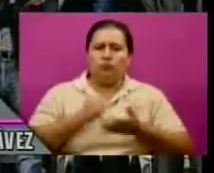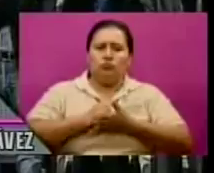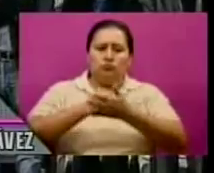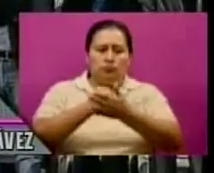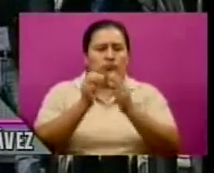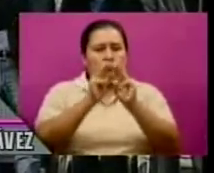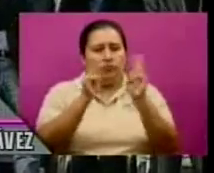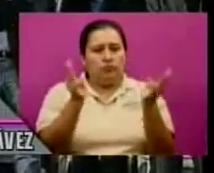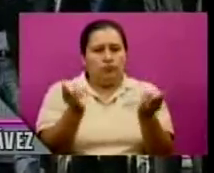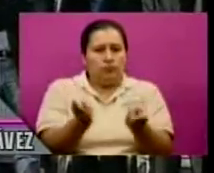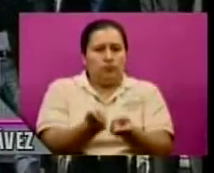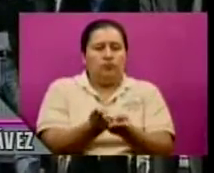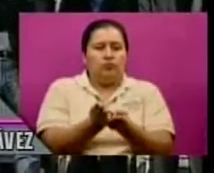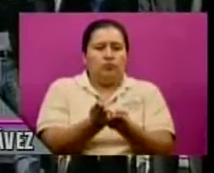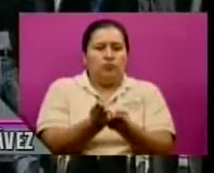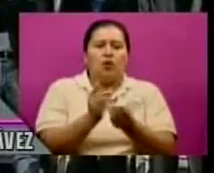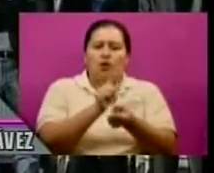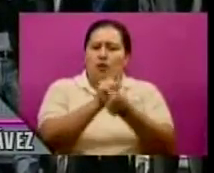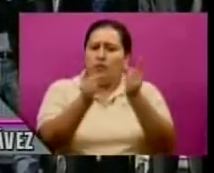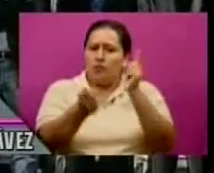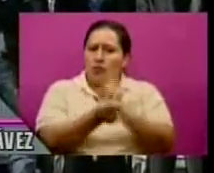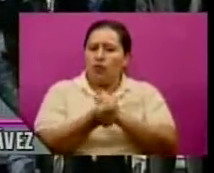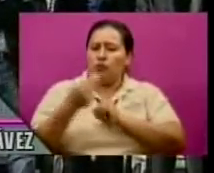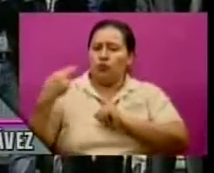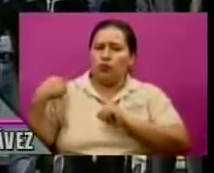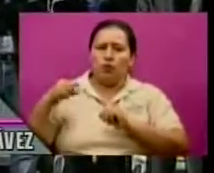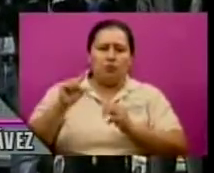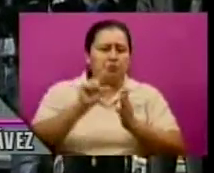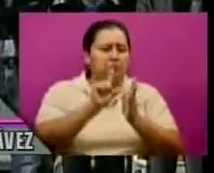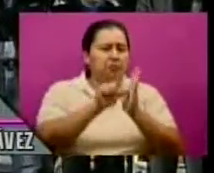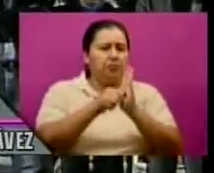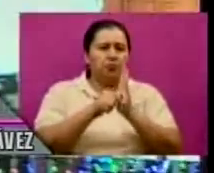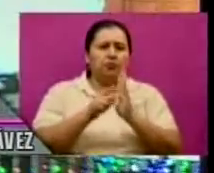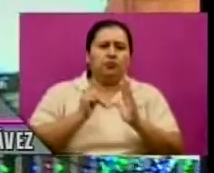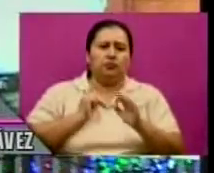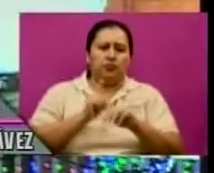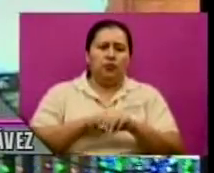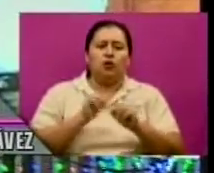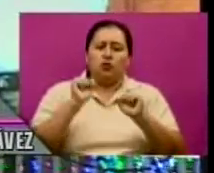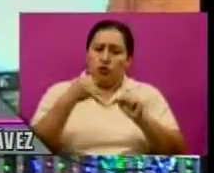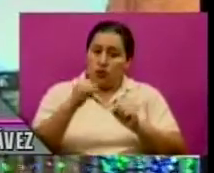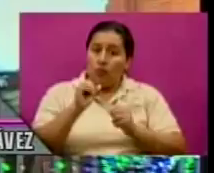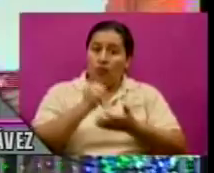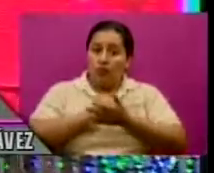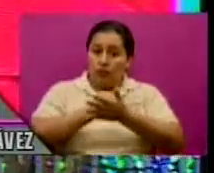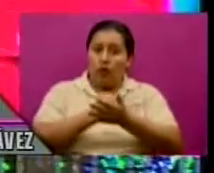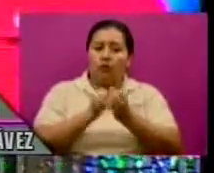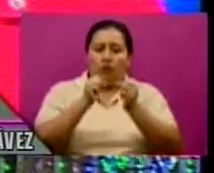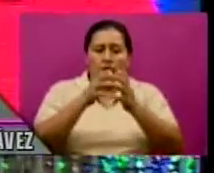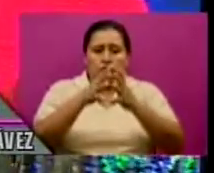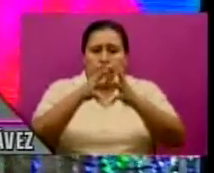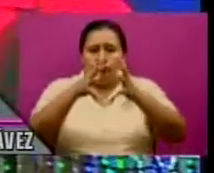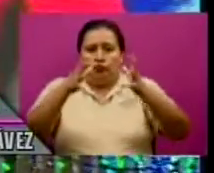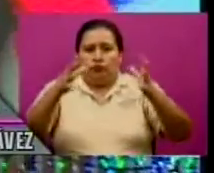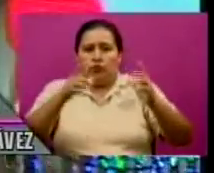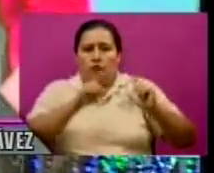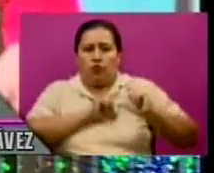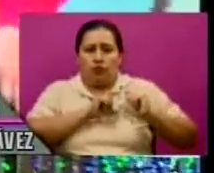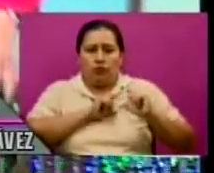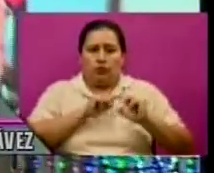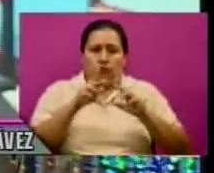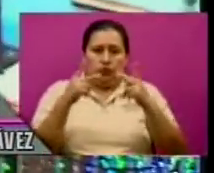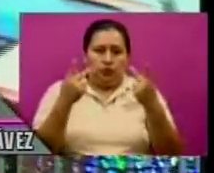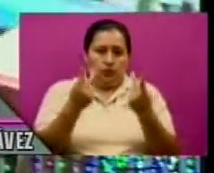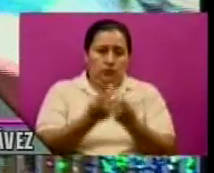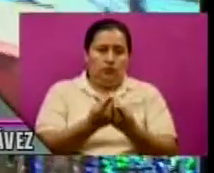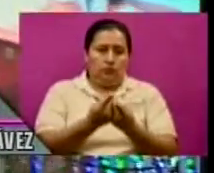Ayudar al mundo, cambiar la historia en un segundo, si ayuda se hará crecer.